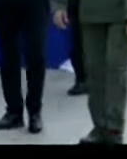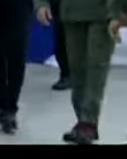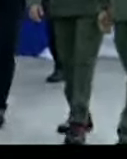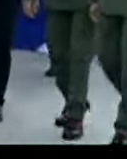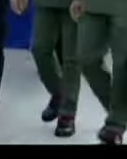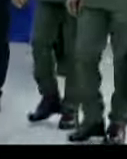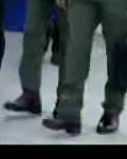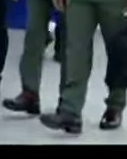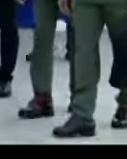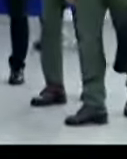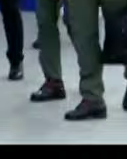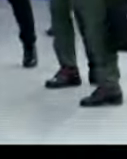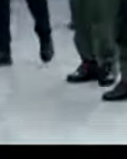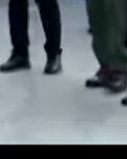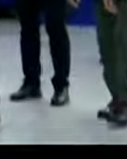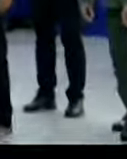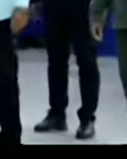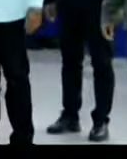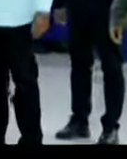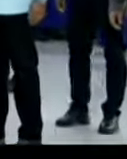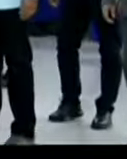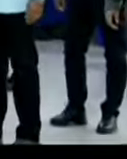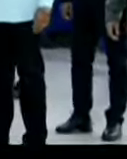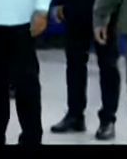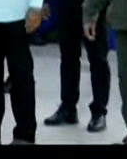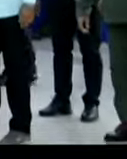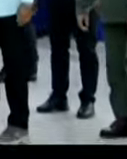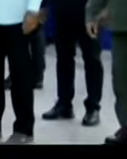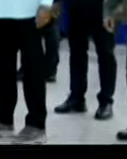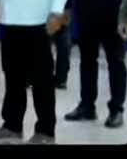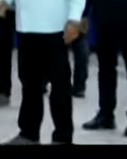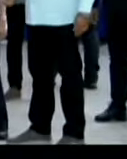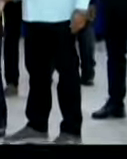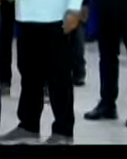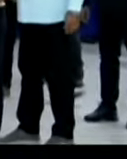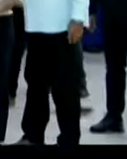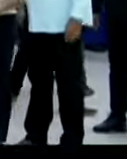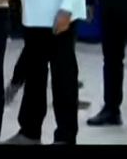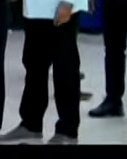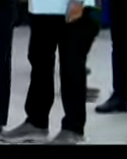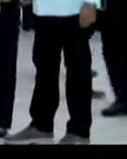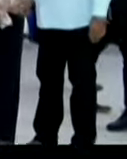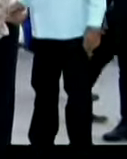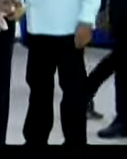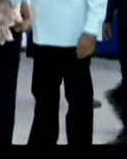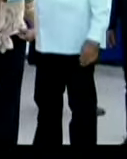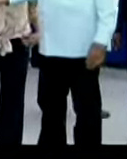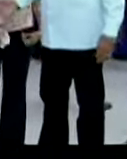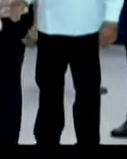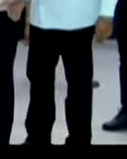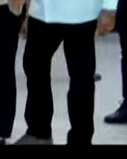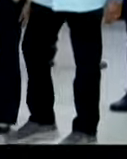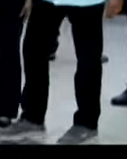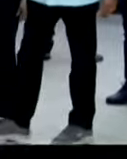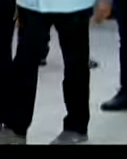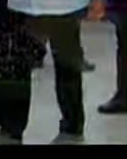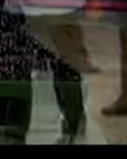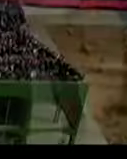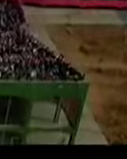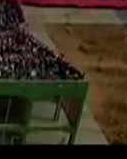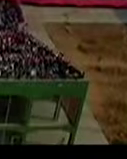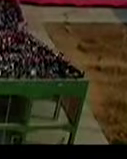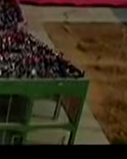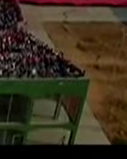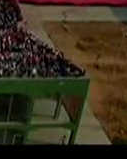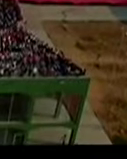Venezuela, mujer campesina, mujer trabajadora, mujer obrera, mujer indígena, mujer